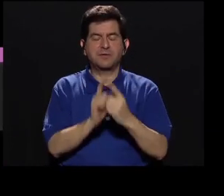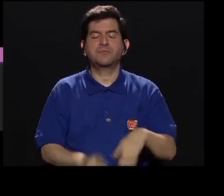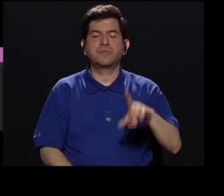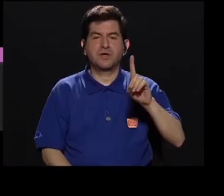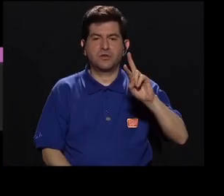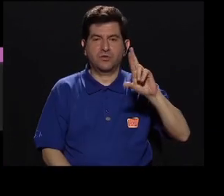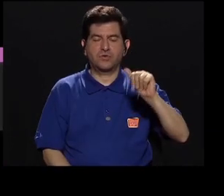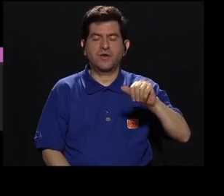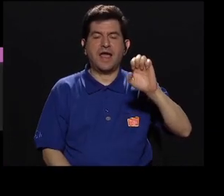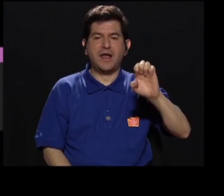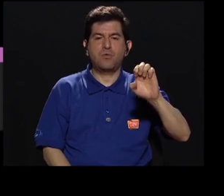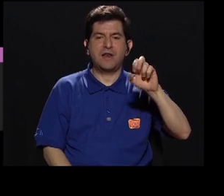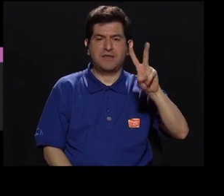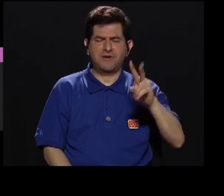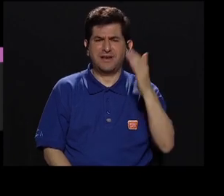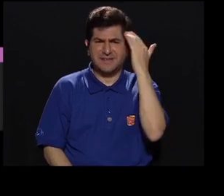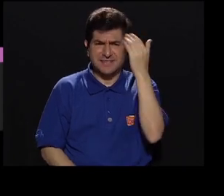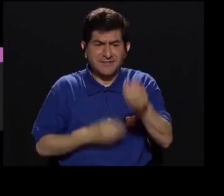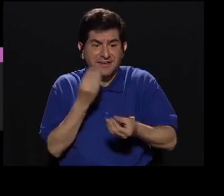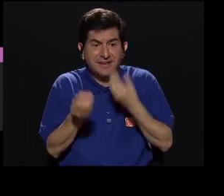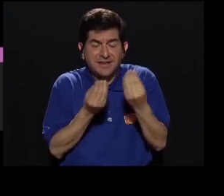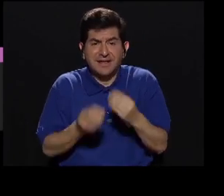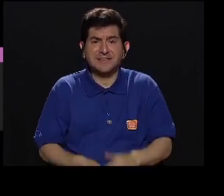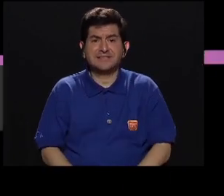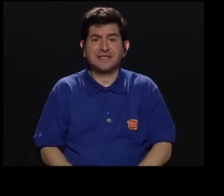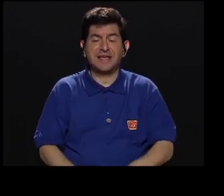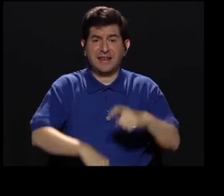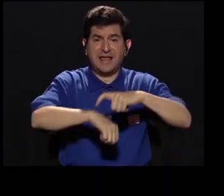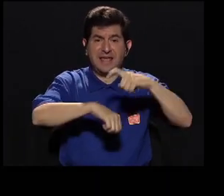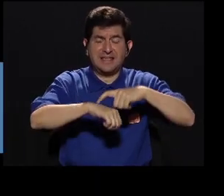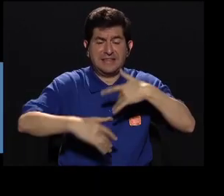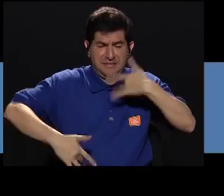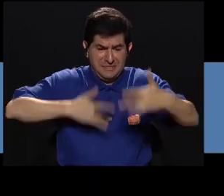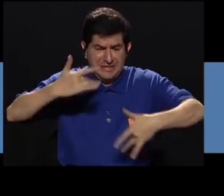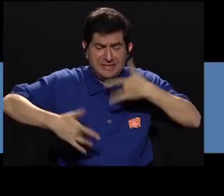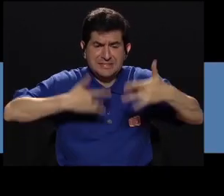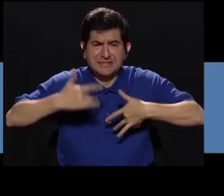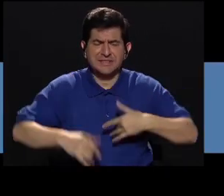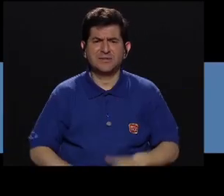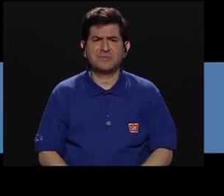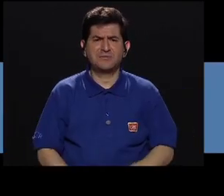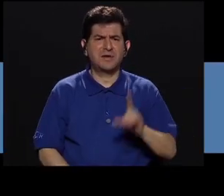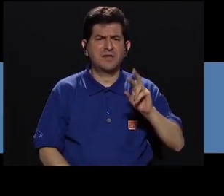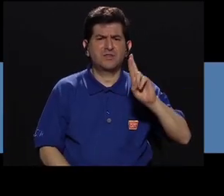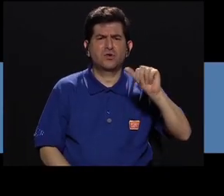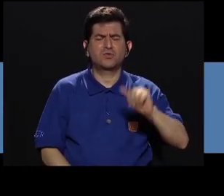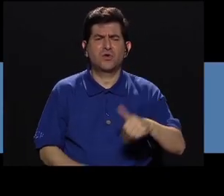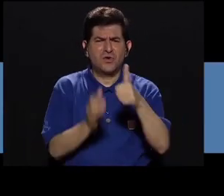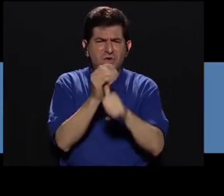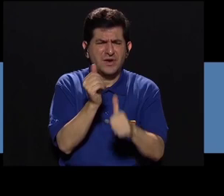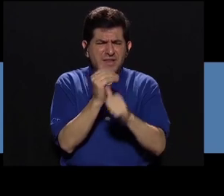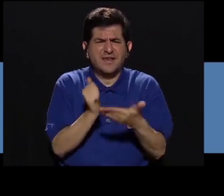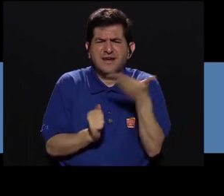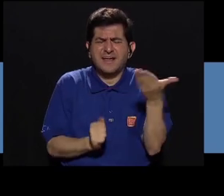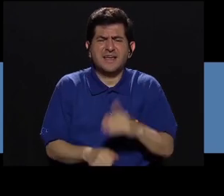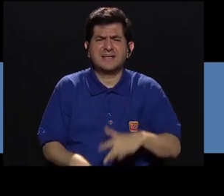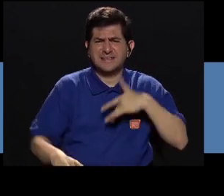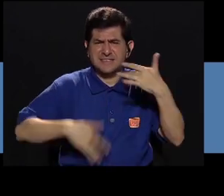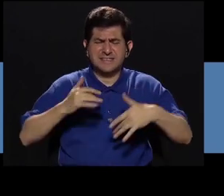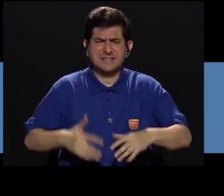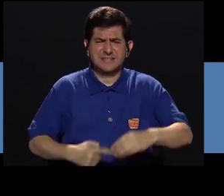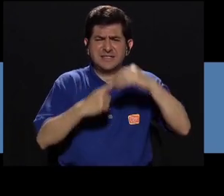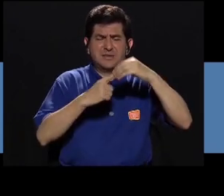doctora julie le vargas para conocer qué hacer en caso de pasar a la etapa de los síntomas doctora que es la diarrea y cuáles son sus principales